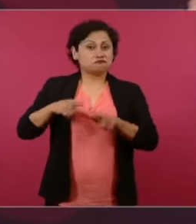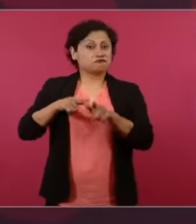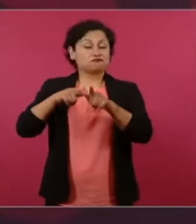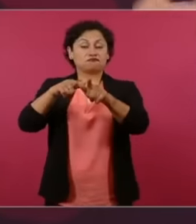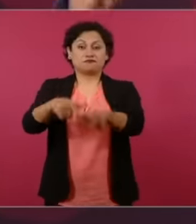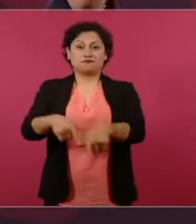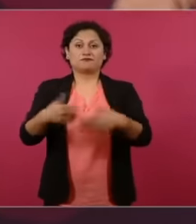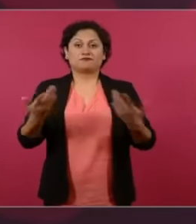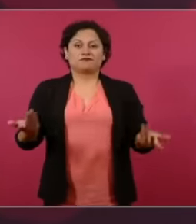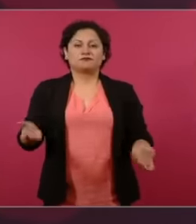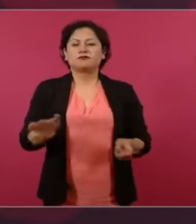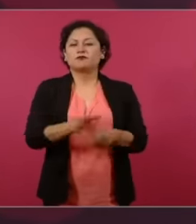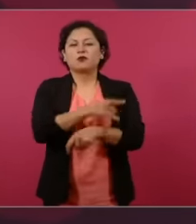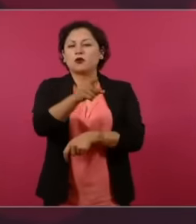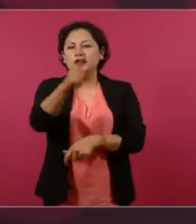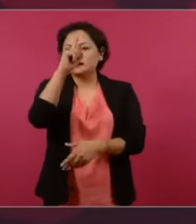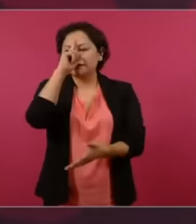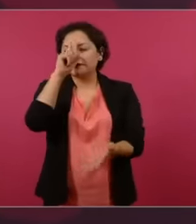porque imagínense,